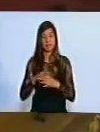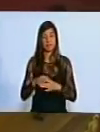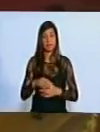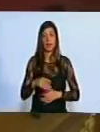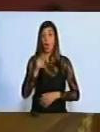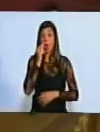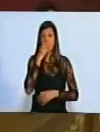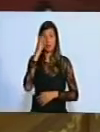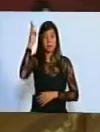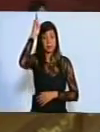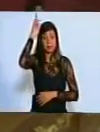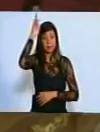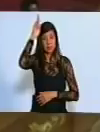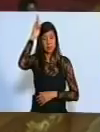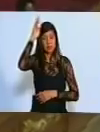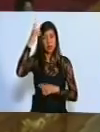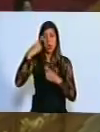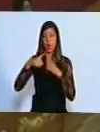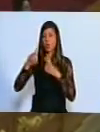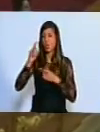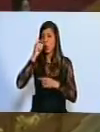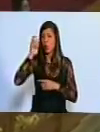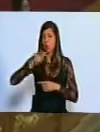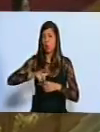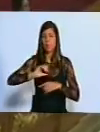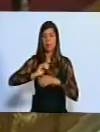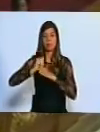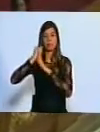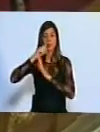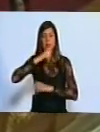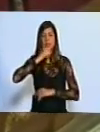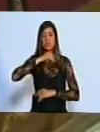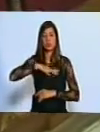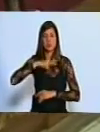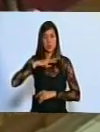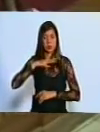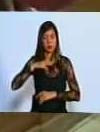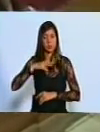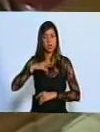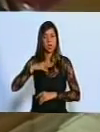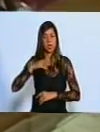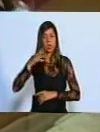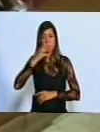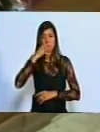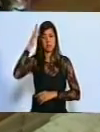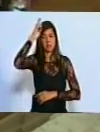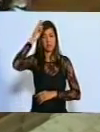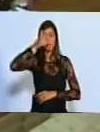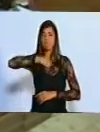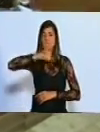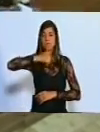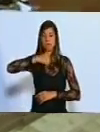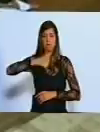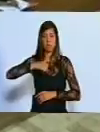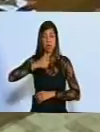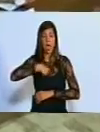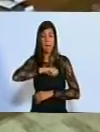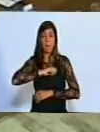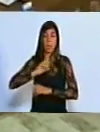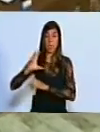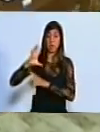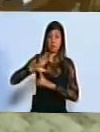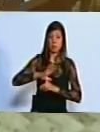Huacaipuro, entre muchos y muchas otros ancestros indígenas que resistieron a la invasión europea,